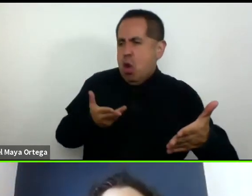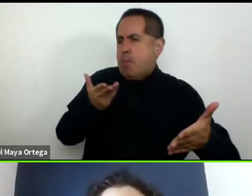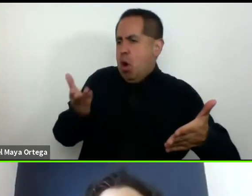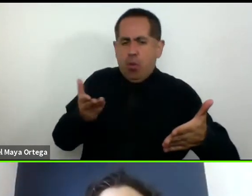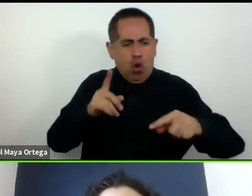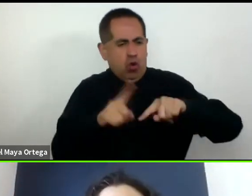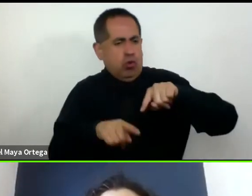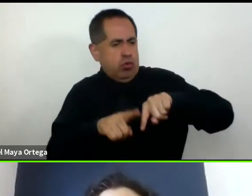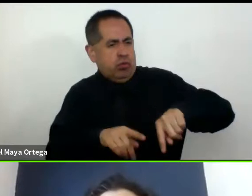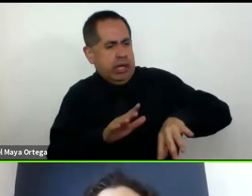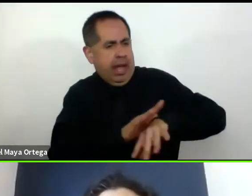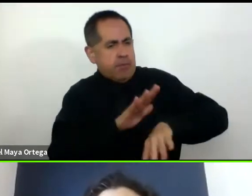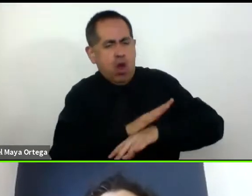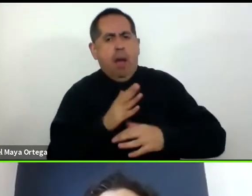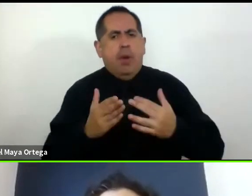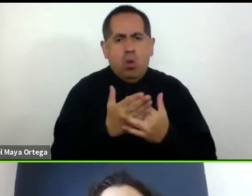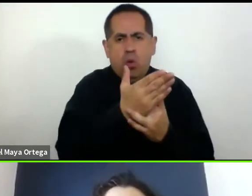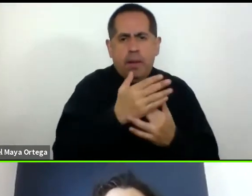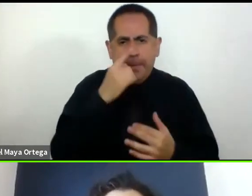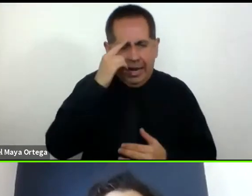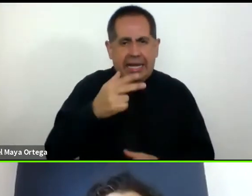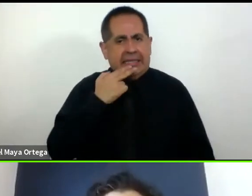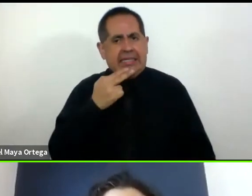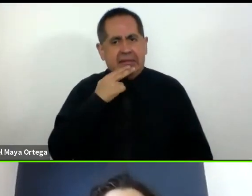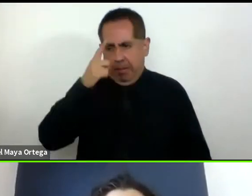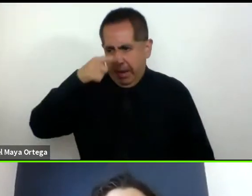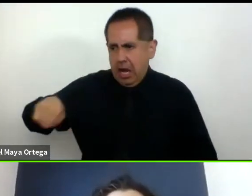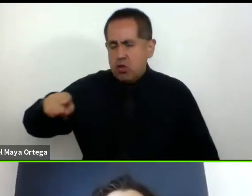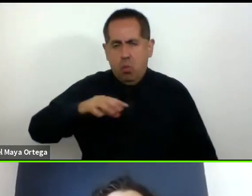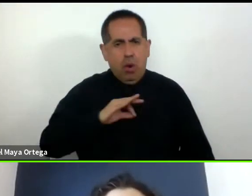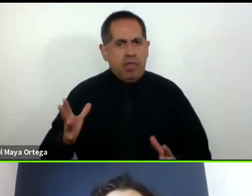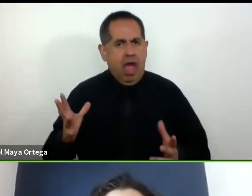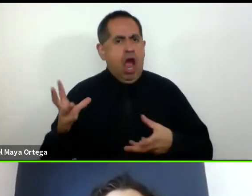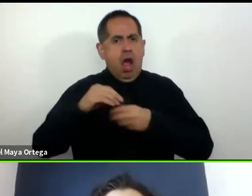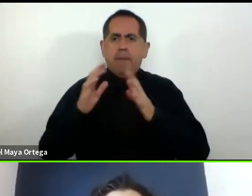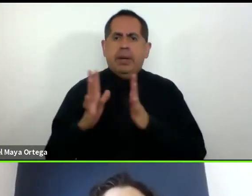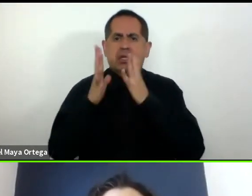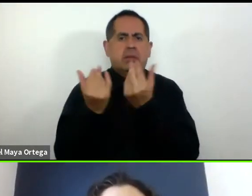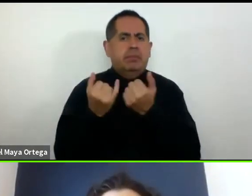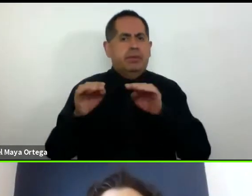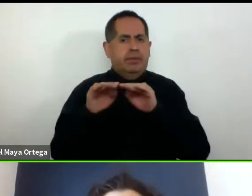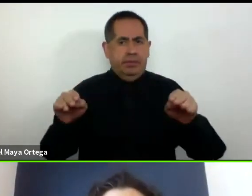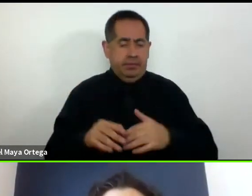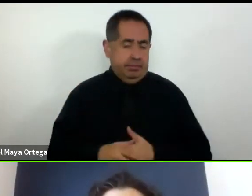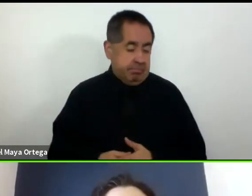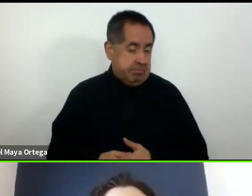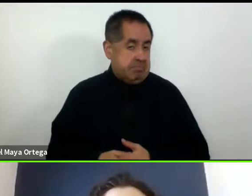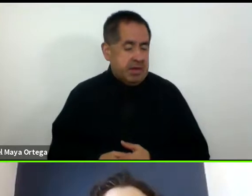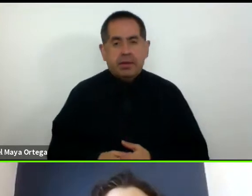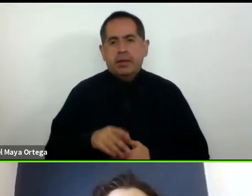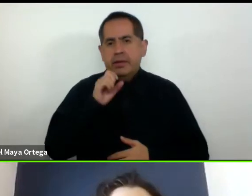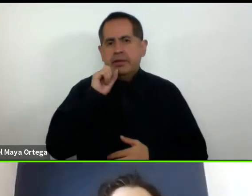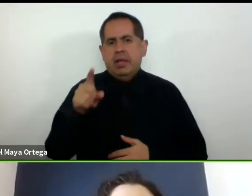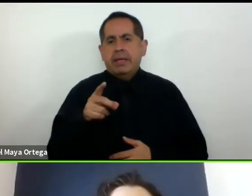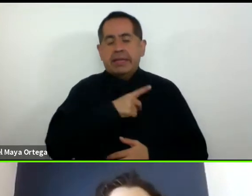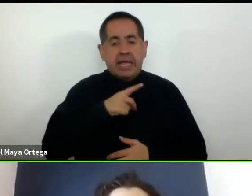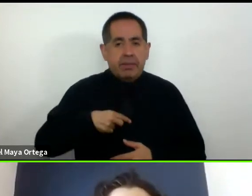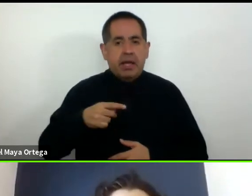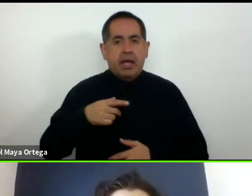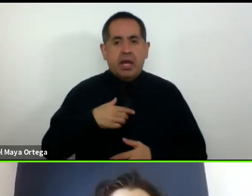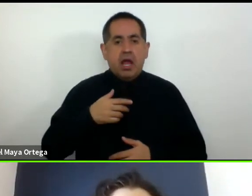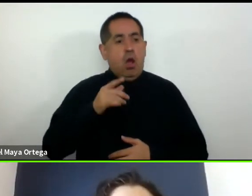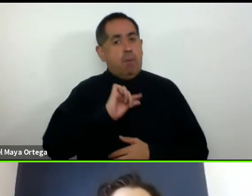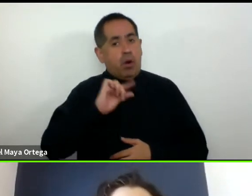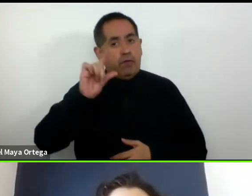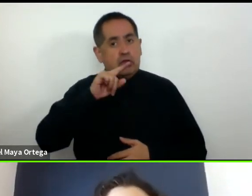los ajustes que permitirán a esa persona participar. Eso por un lado. Entonces tiene que ser un rol de